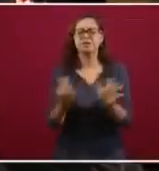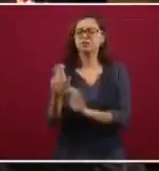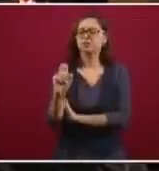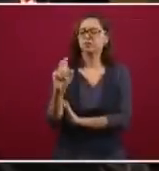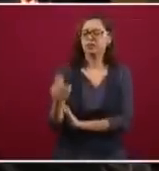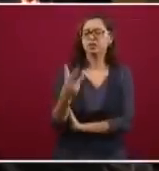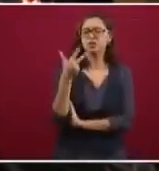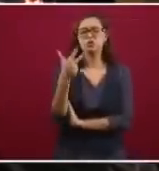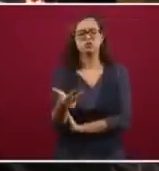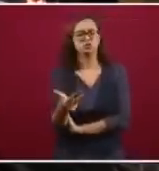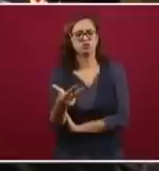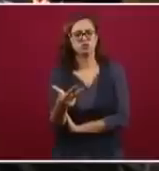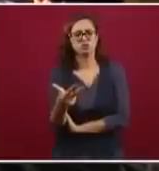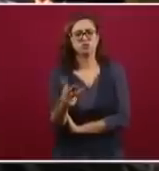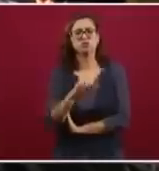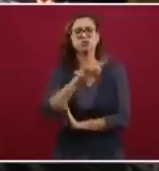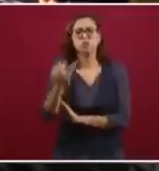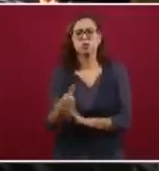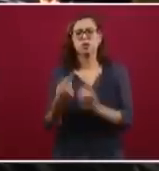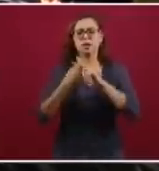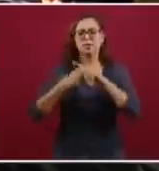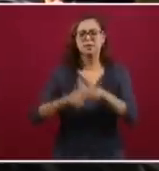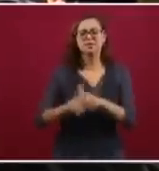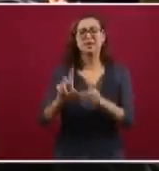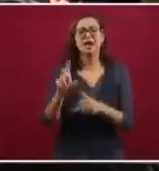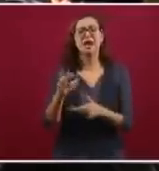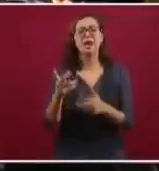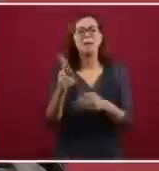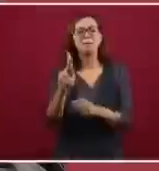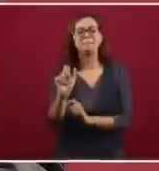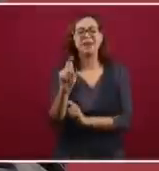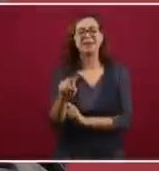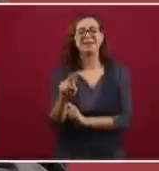1938. ¿Cuándo surge el PAN?